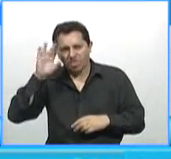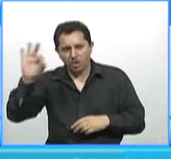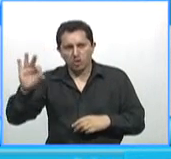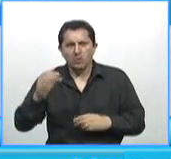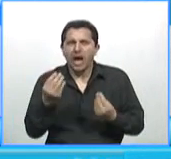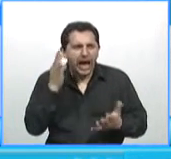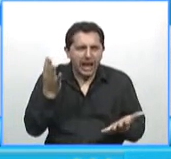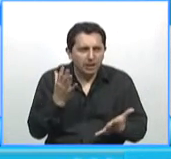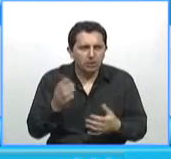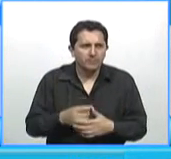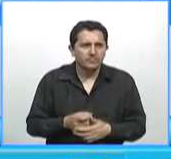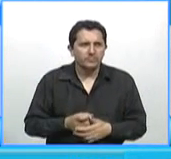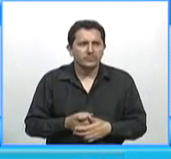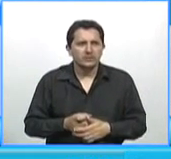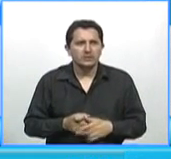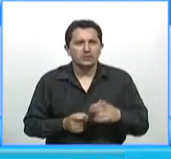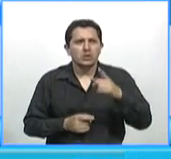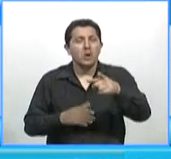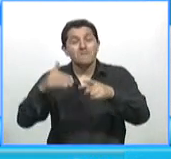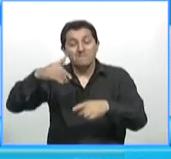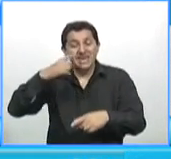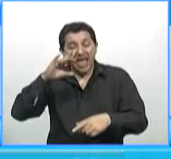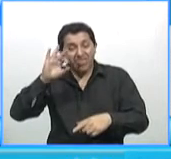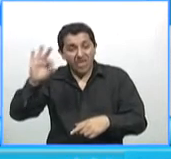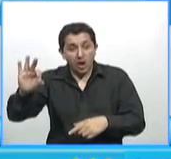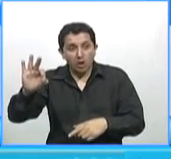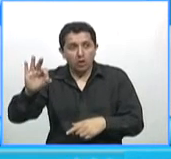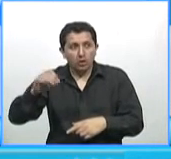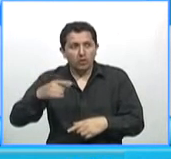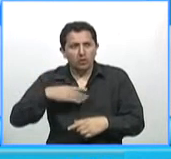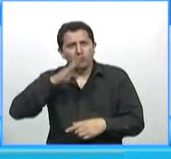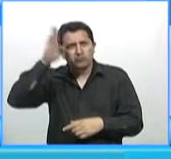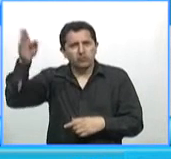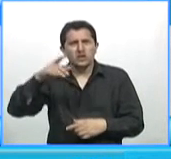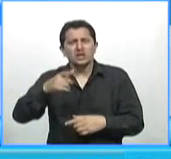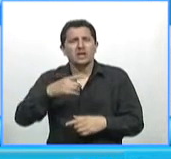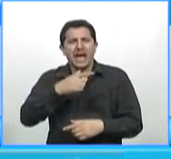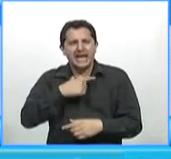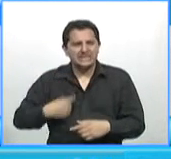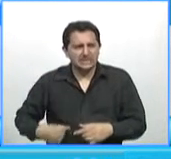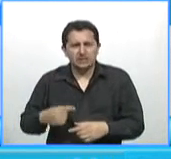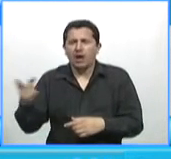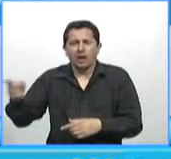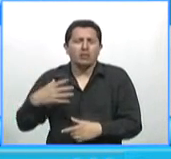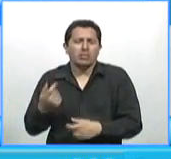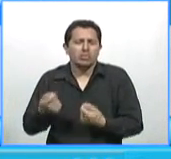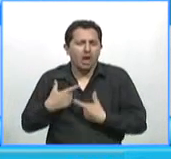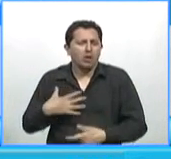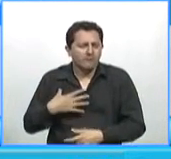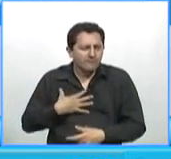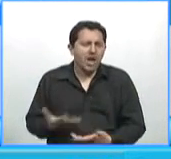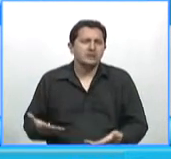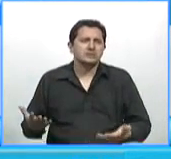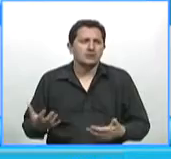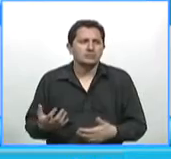alguna cuestión en particular? Y con Gaby Minadeo fui a Beijing, él confió en mí, yo era chica ahí. Mirá. Y la verdad